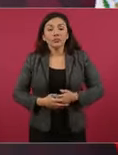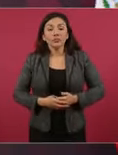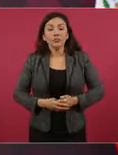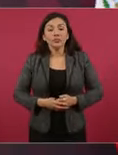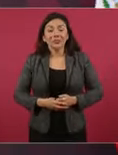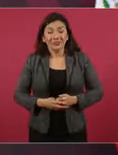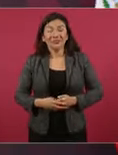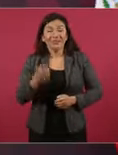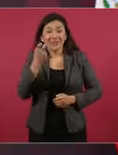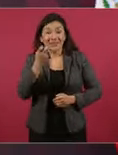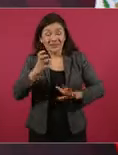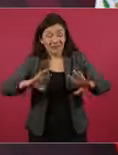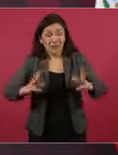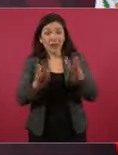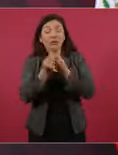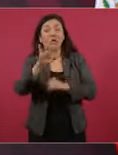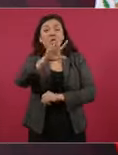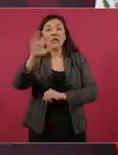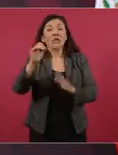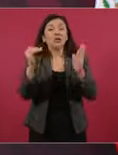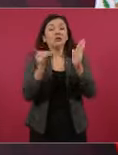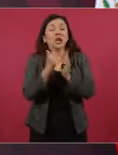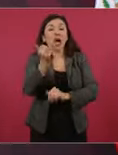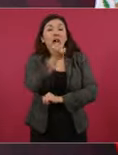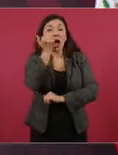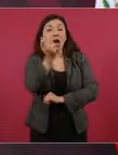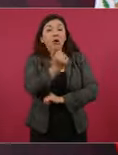Más de 500 mil con